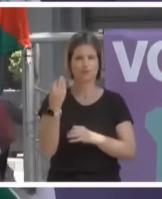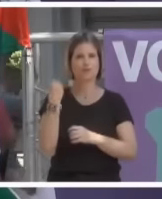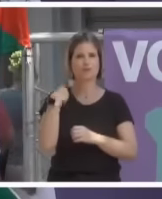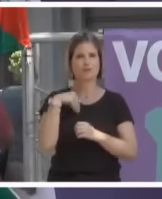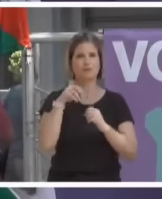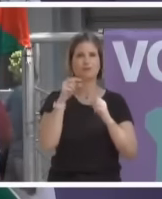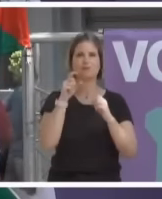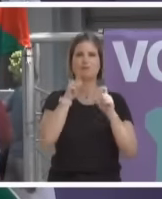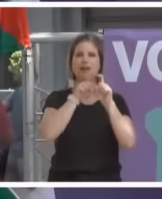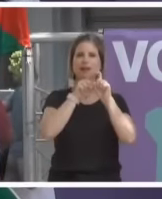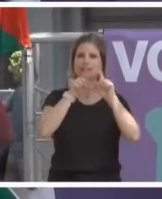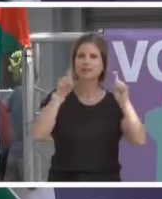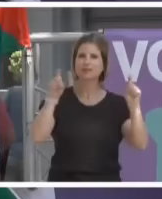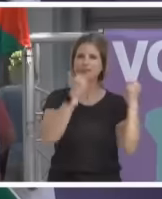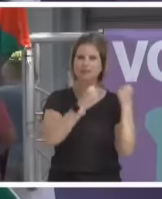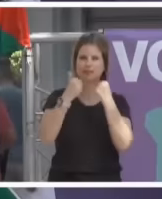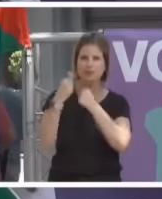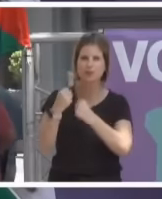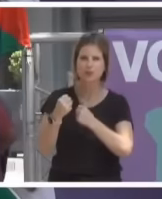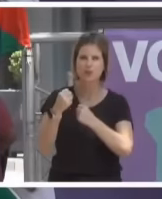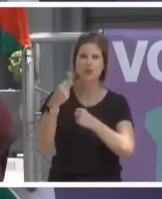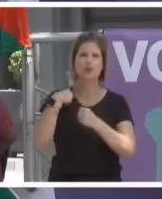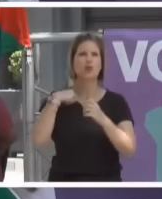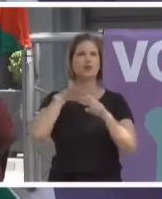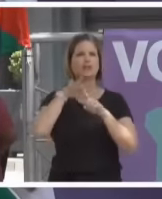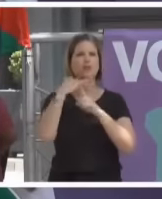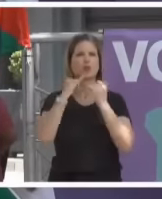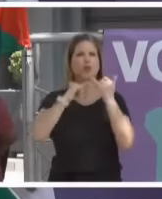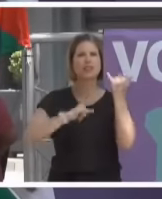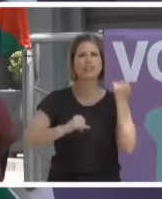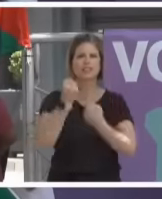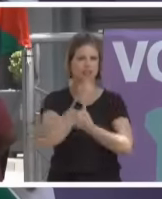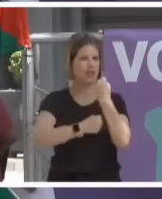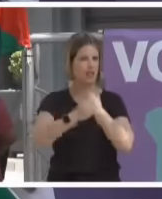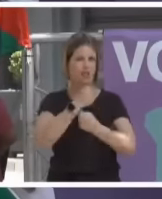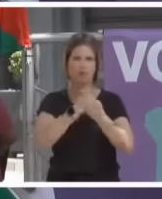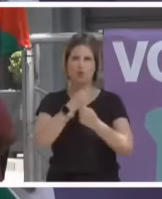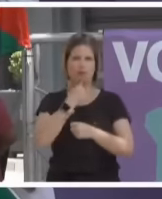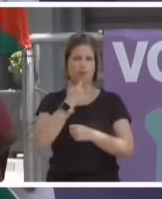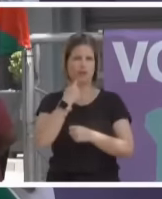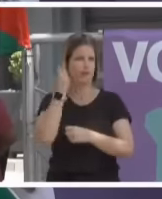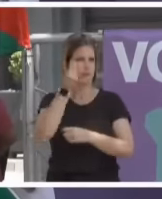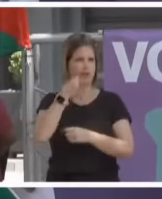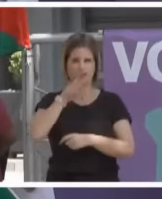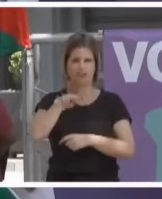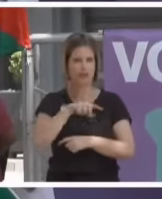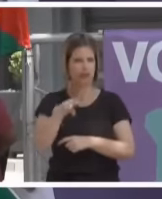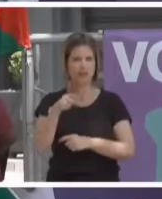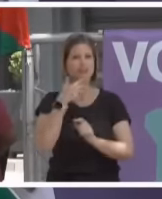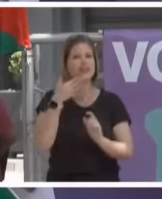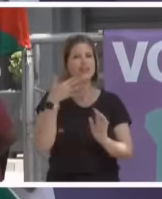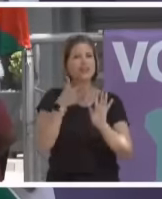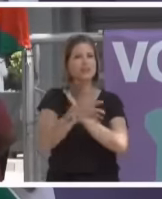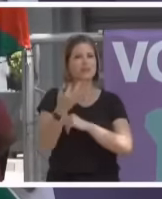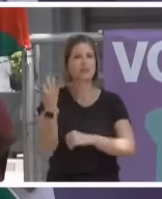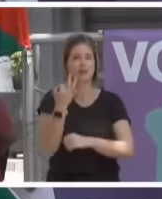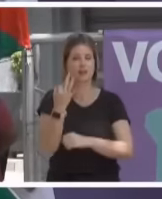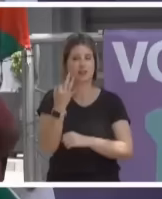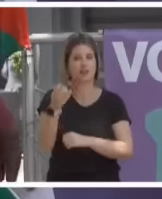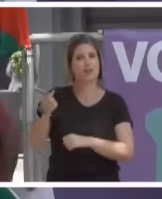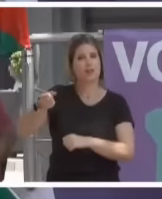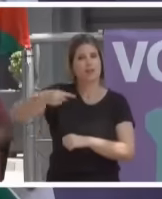institución no baraja la catarsis económica. ¿Qué quiere decir esto? Esto quiere decir que